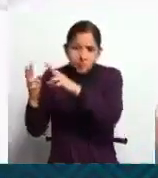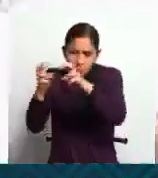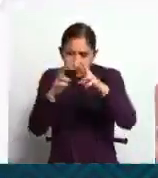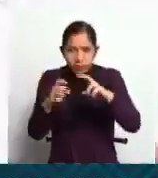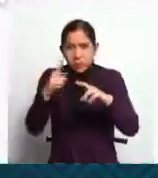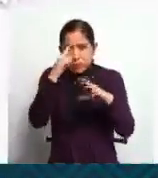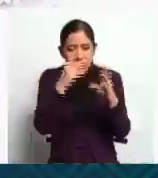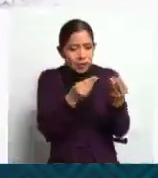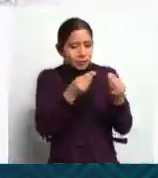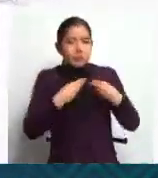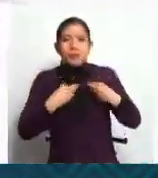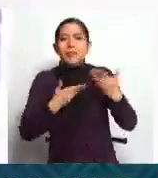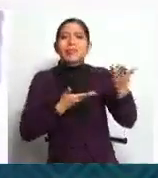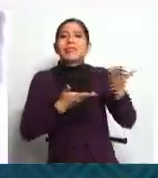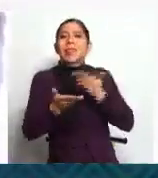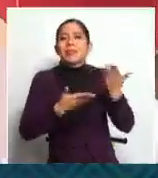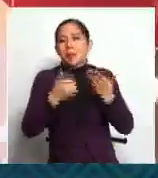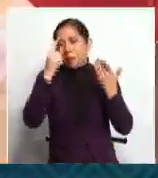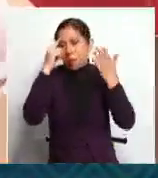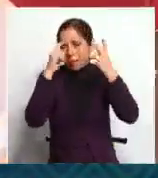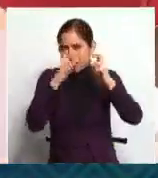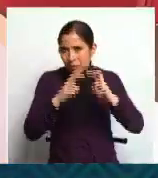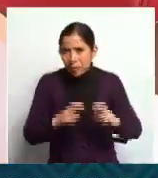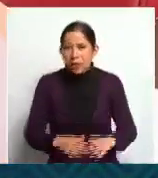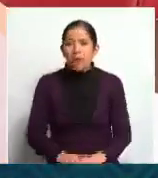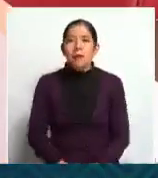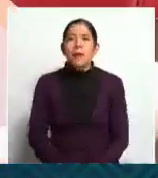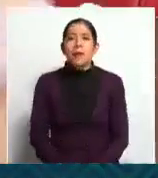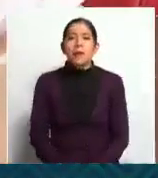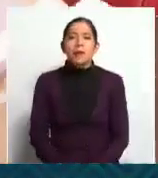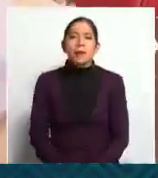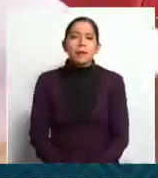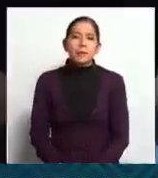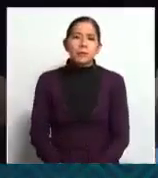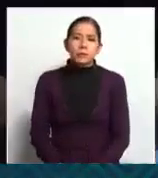servirnos dentro de la presente investigación. Es decir,